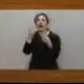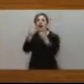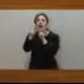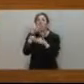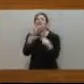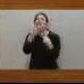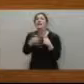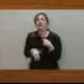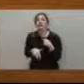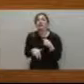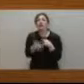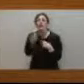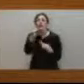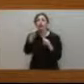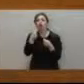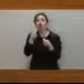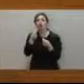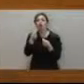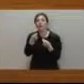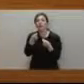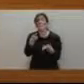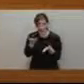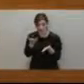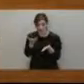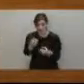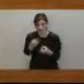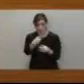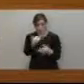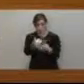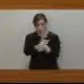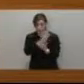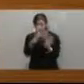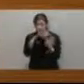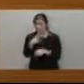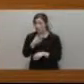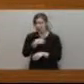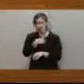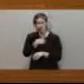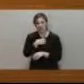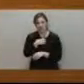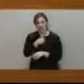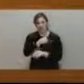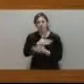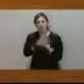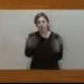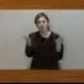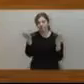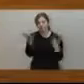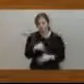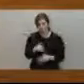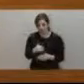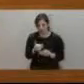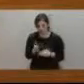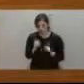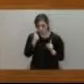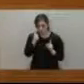controlar. Porque, evidentemente, de ustedes no nos podemos fiar, ¿no?